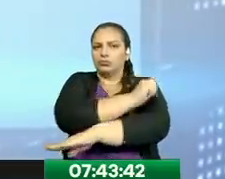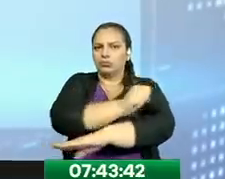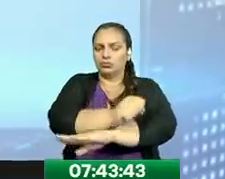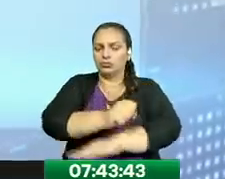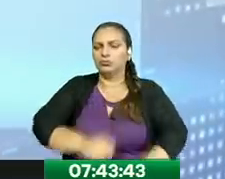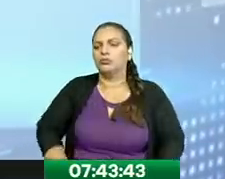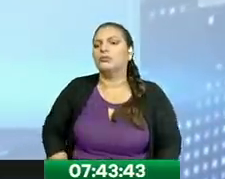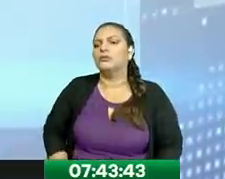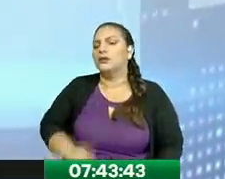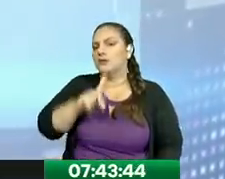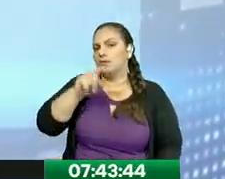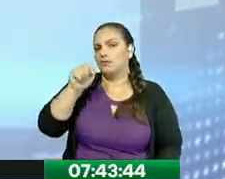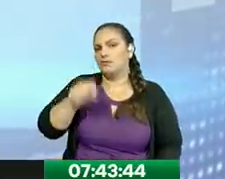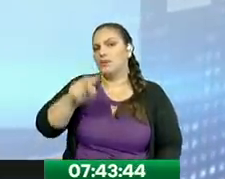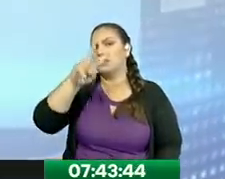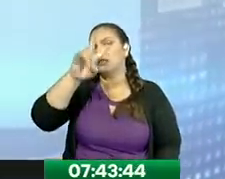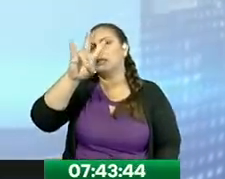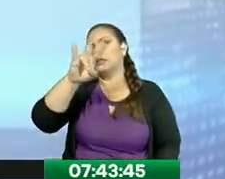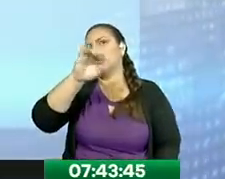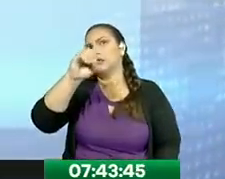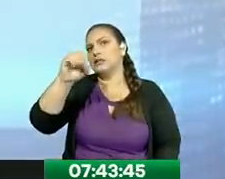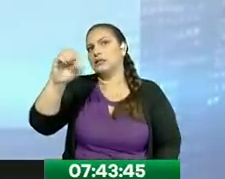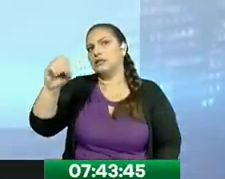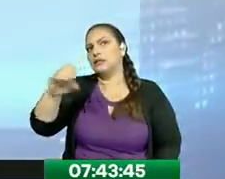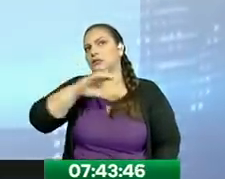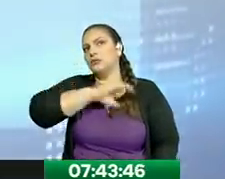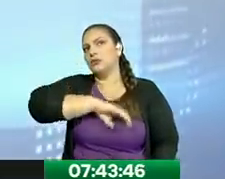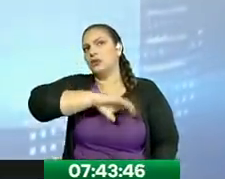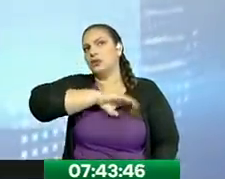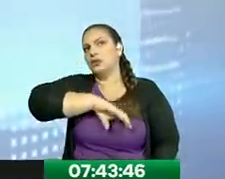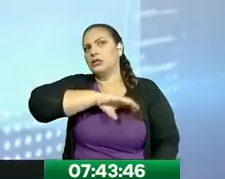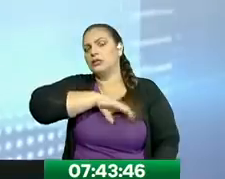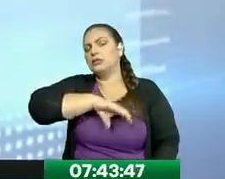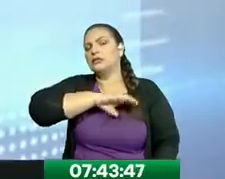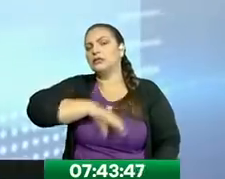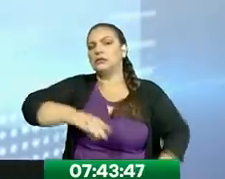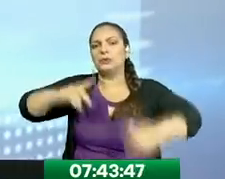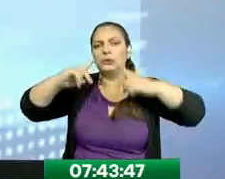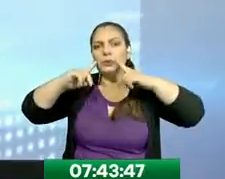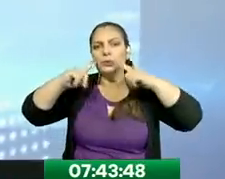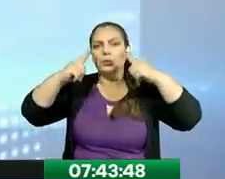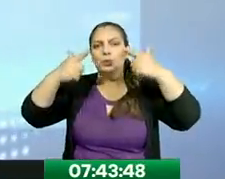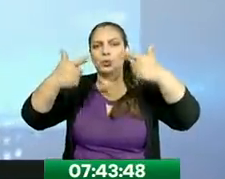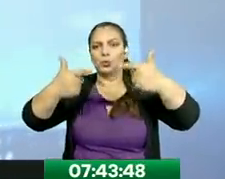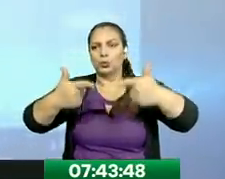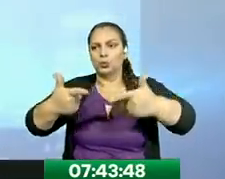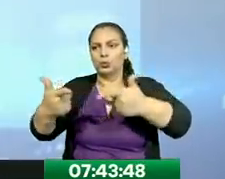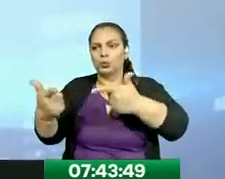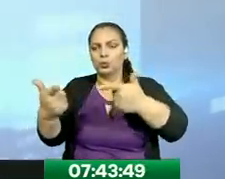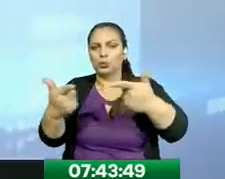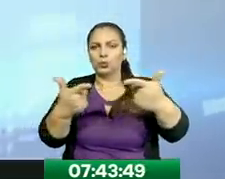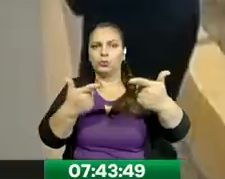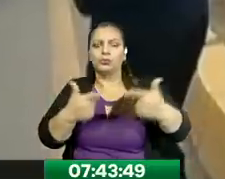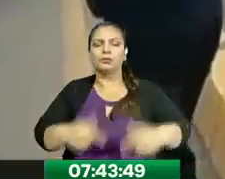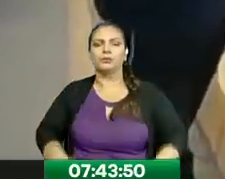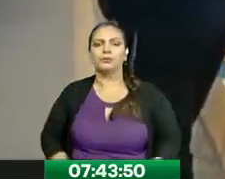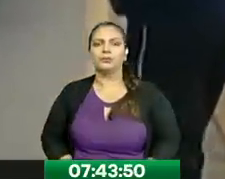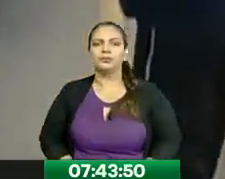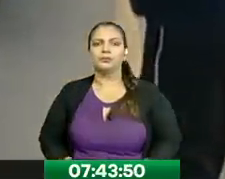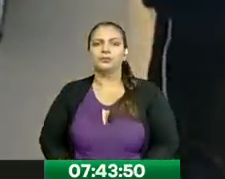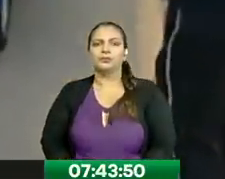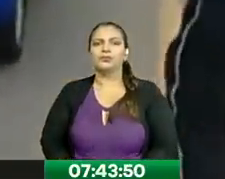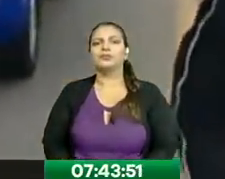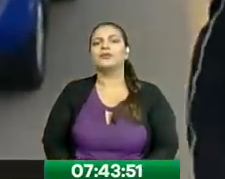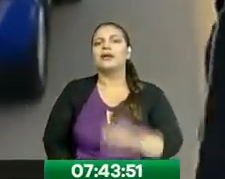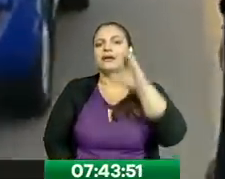servidores policiales pertenecientes a la subzona guayas que brindarán todas estas garantías de seguridad la comisión